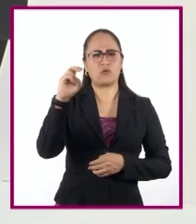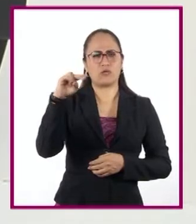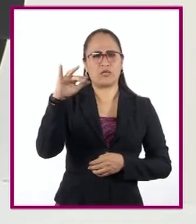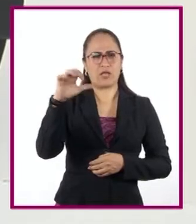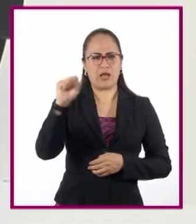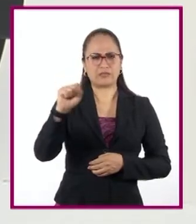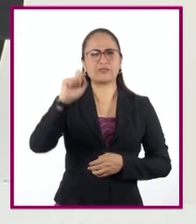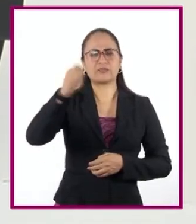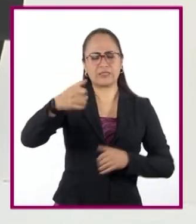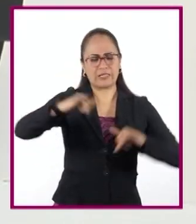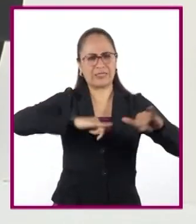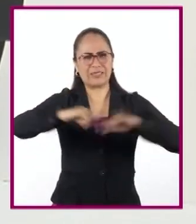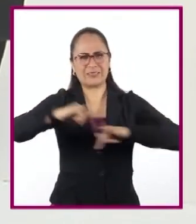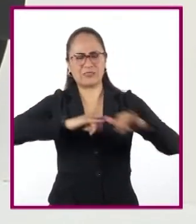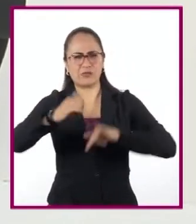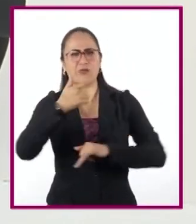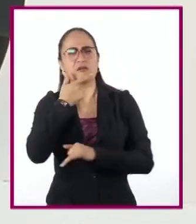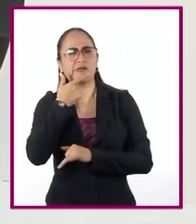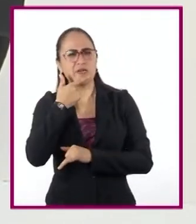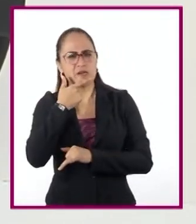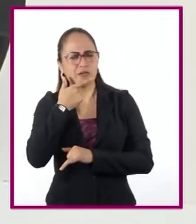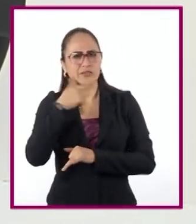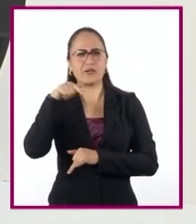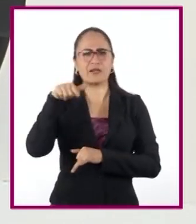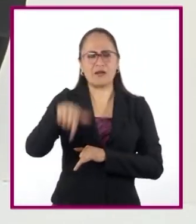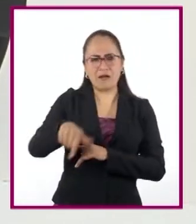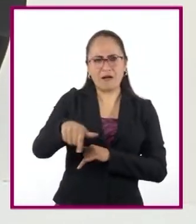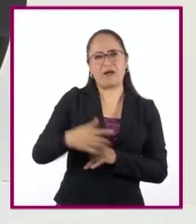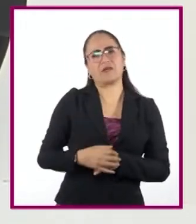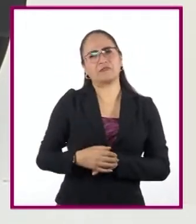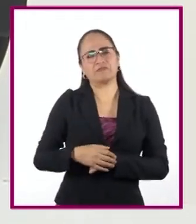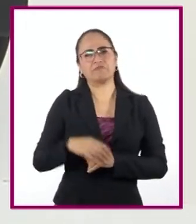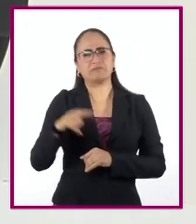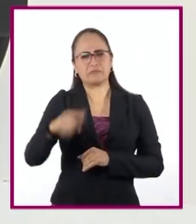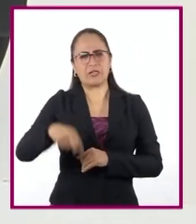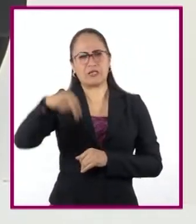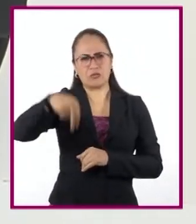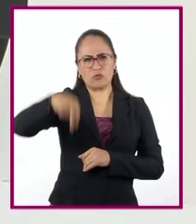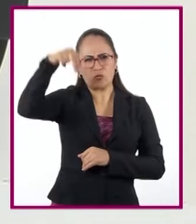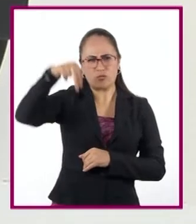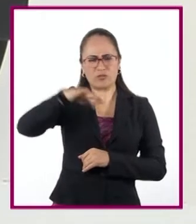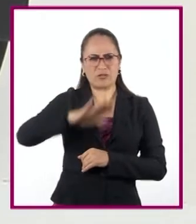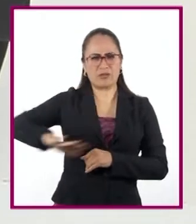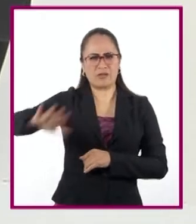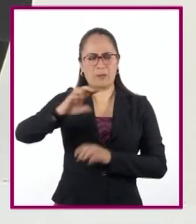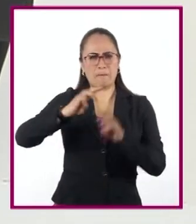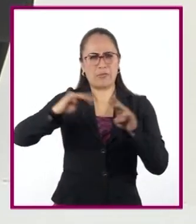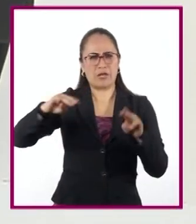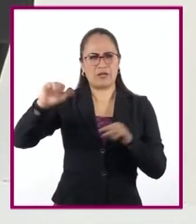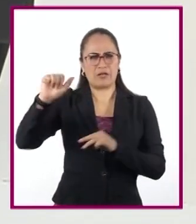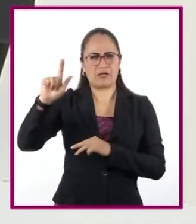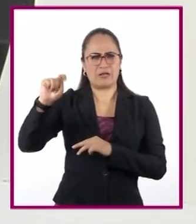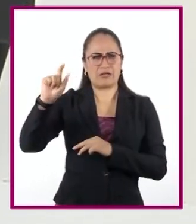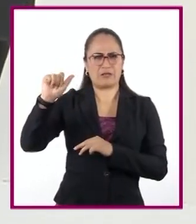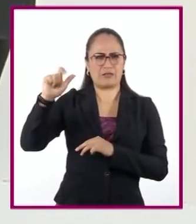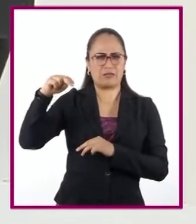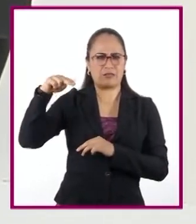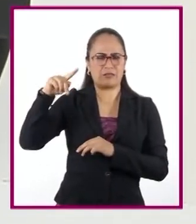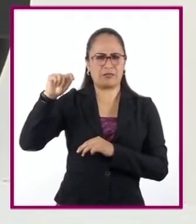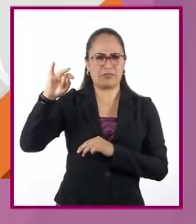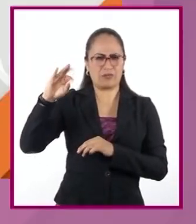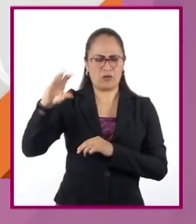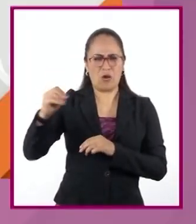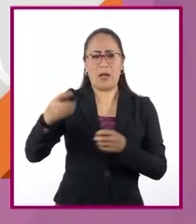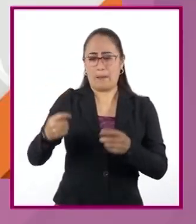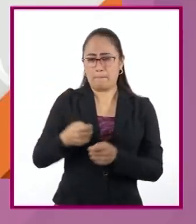los territorios de Inglaterra en el Atlántico Norte y desde el establecimiento de los primeros colonos